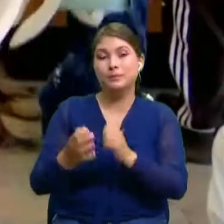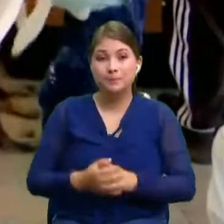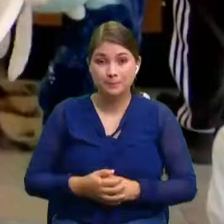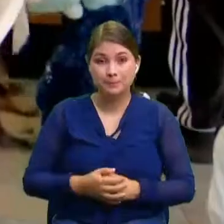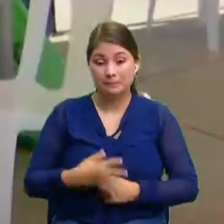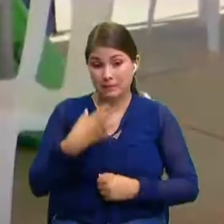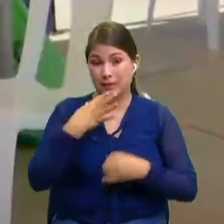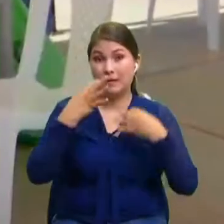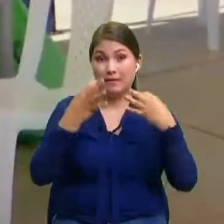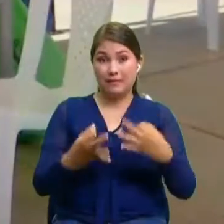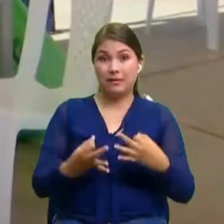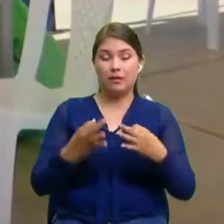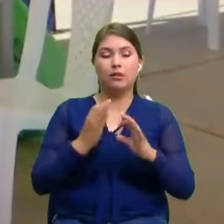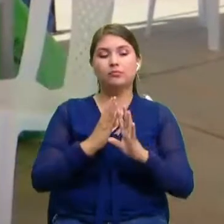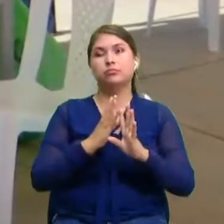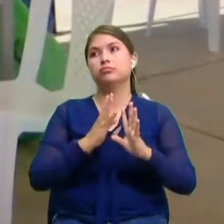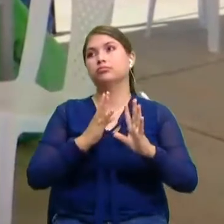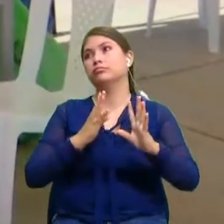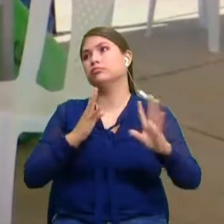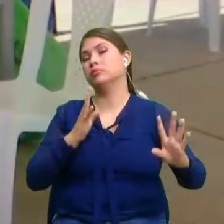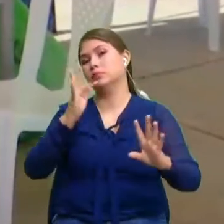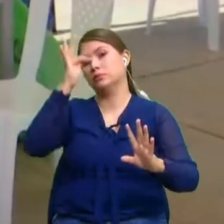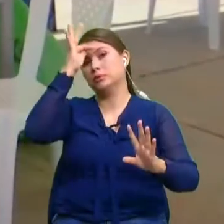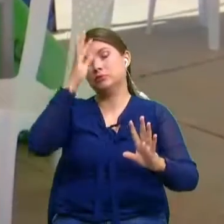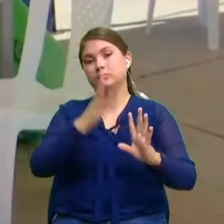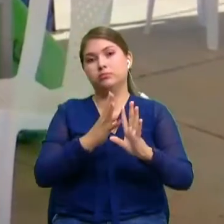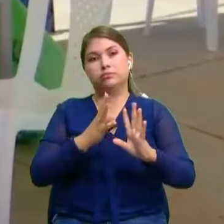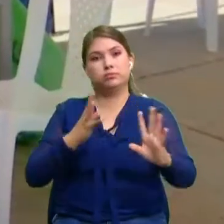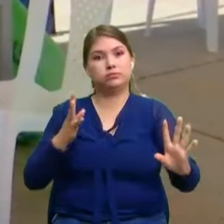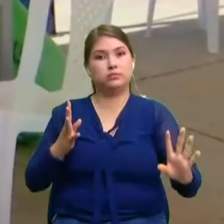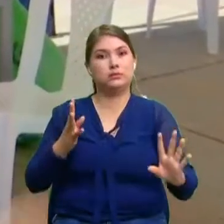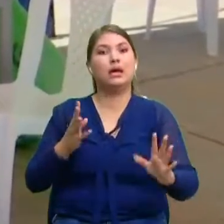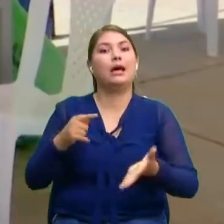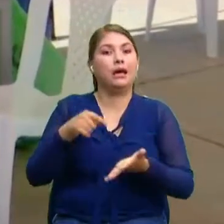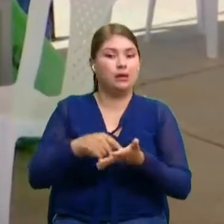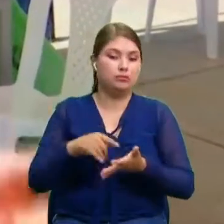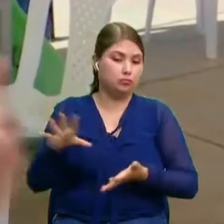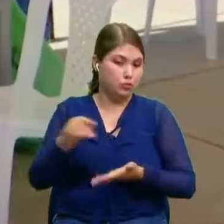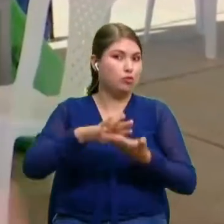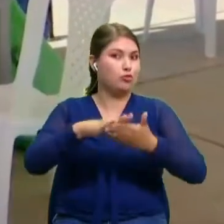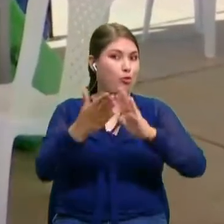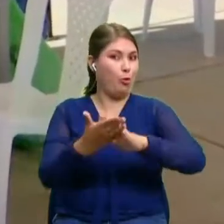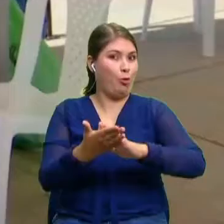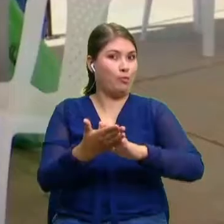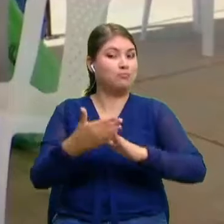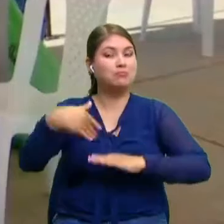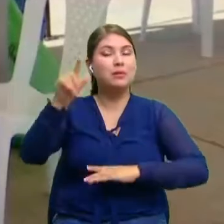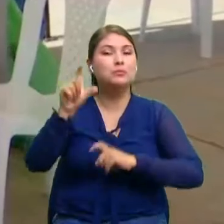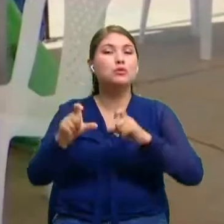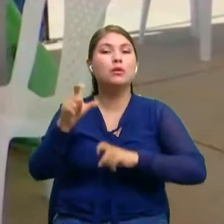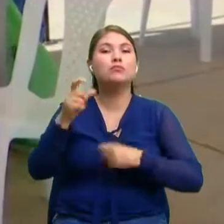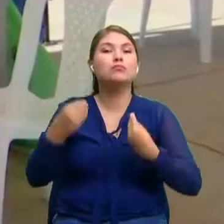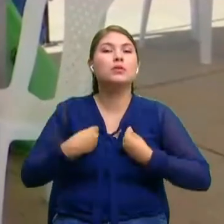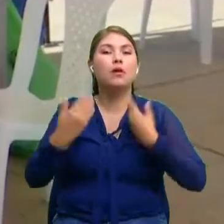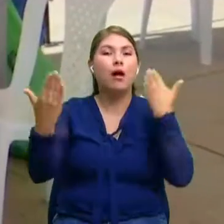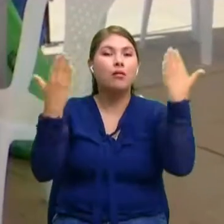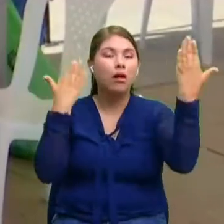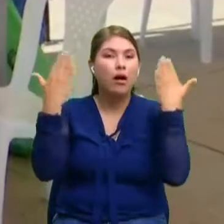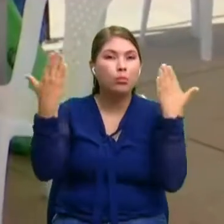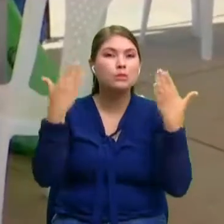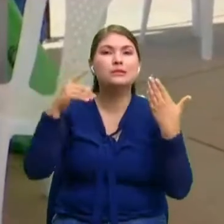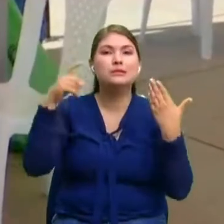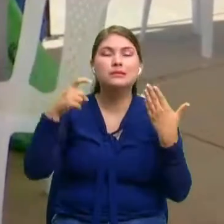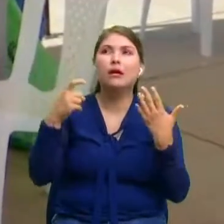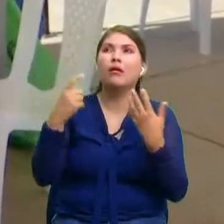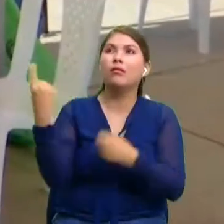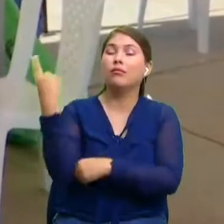Porque la verdad es que las colas en el hospital son muy largas y esto es para toda la comunidad y sobre todo las del campo, ¿sí? Que necesitan pues, de